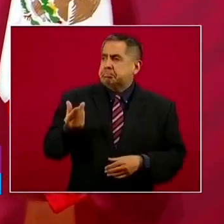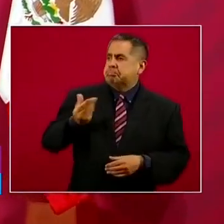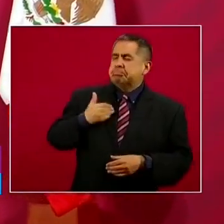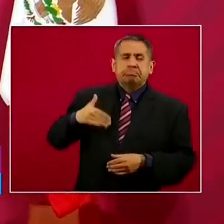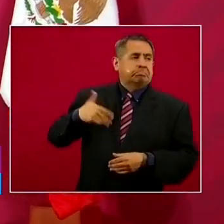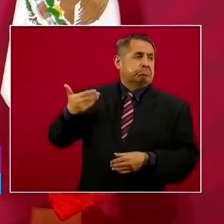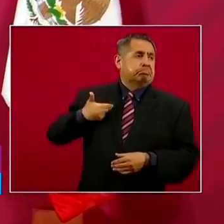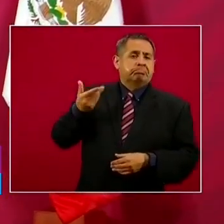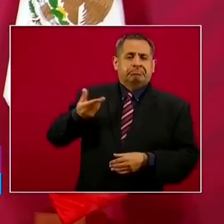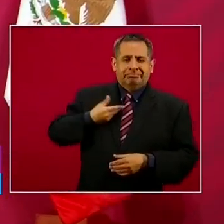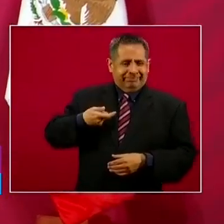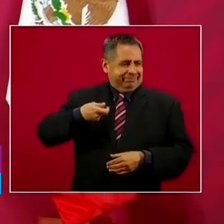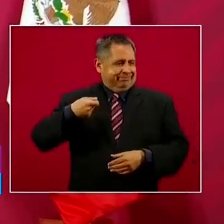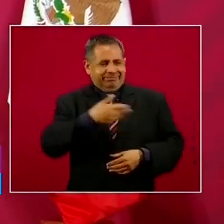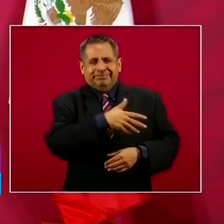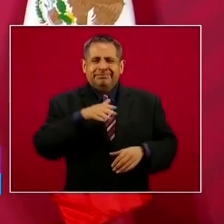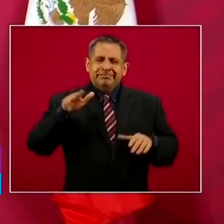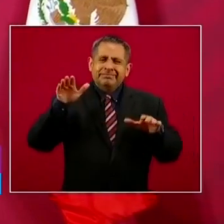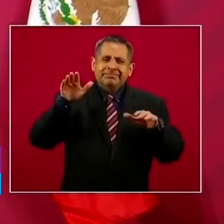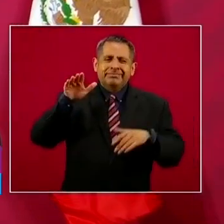pero no significa